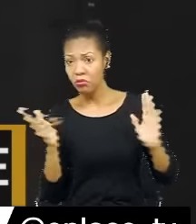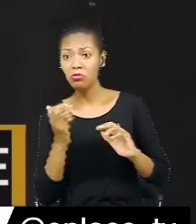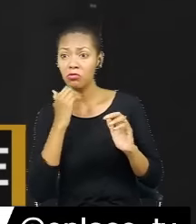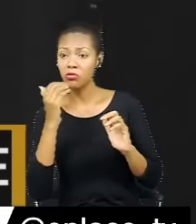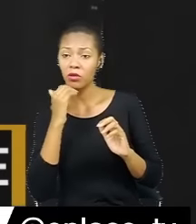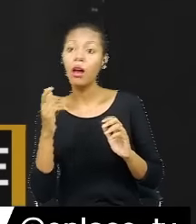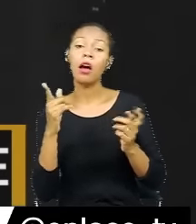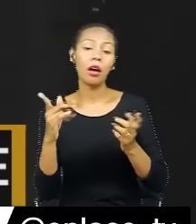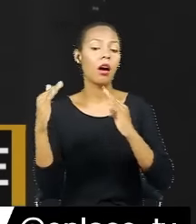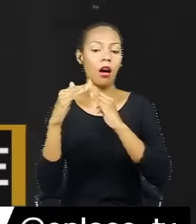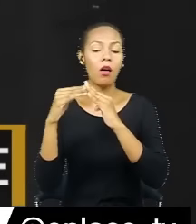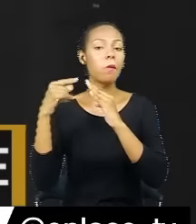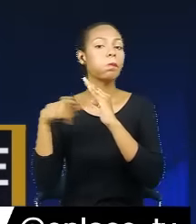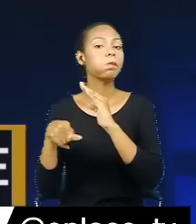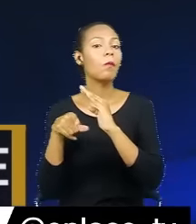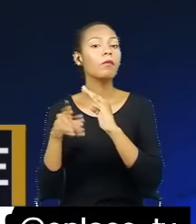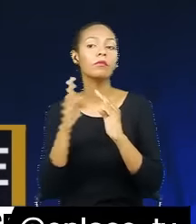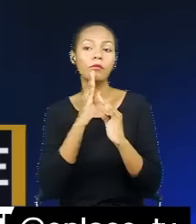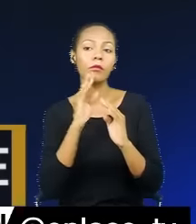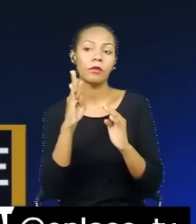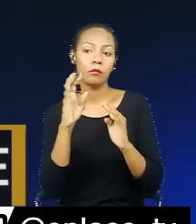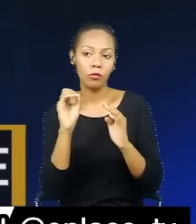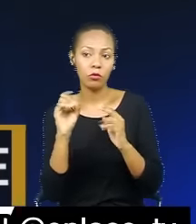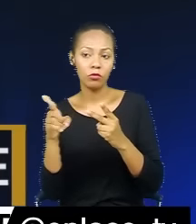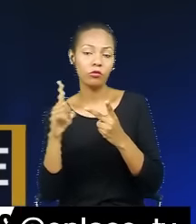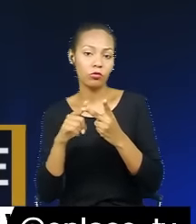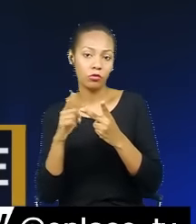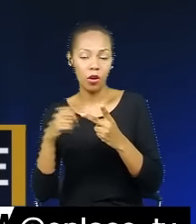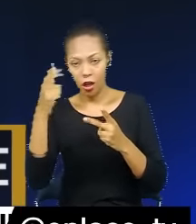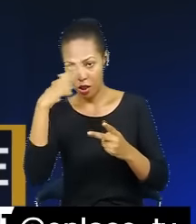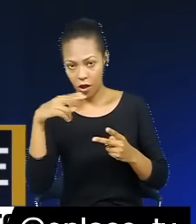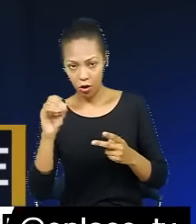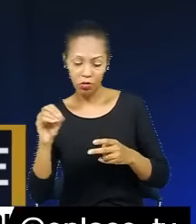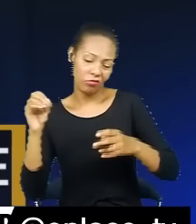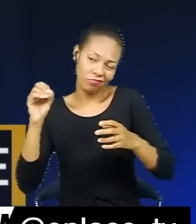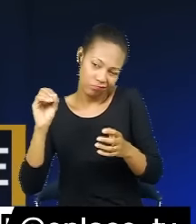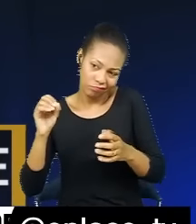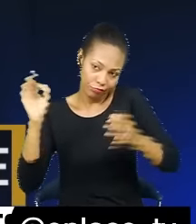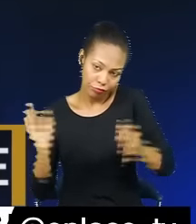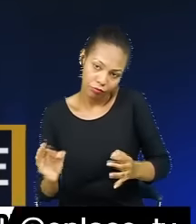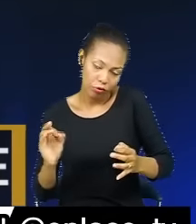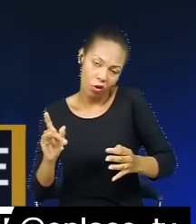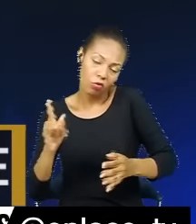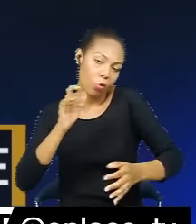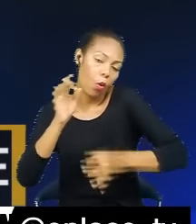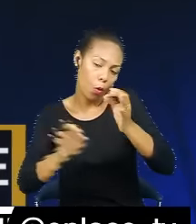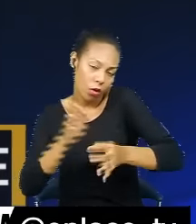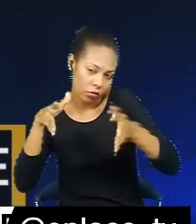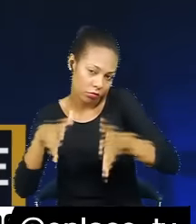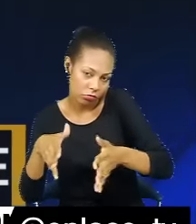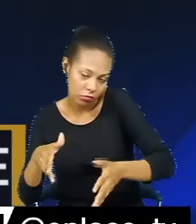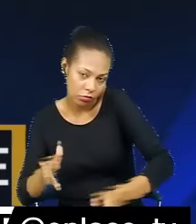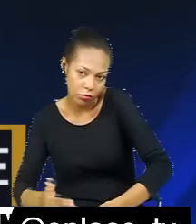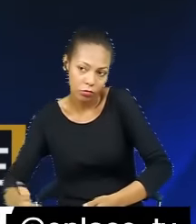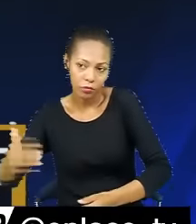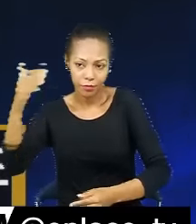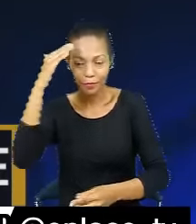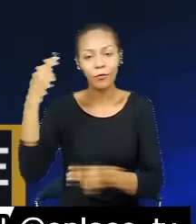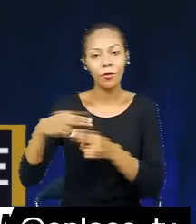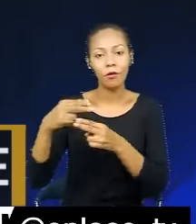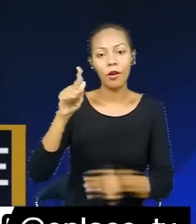su esposo y su hijo adoptivo. Al parecer, y luego de una fuerte discusión, su hijo de crianza, identificado como Félix de Jesús